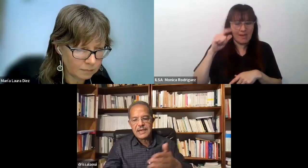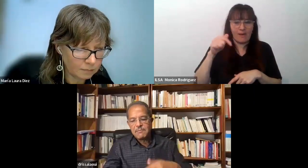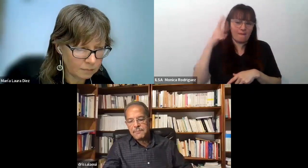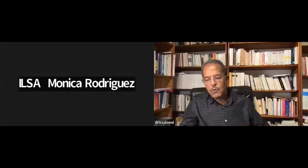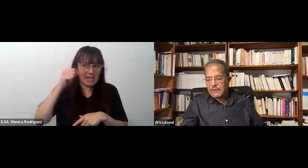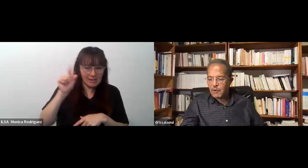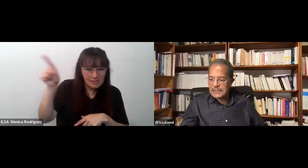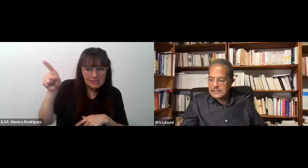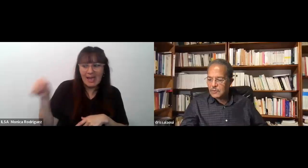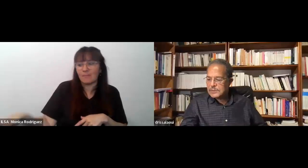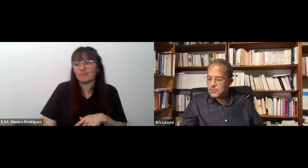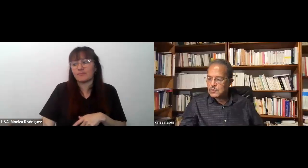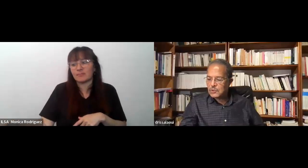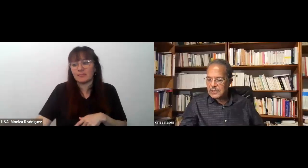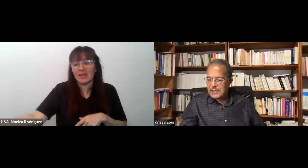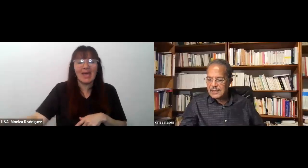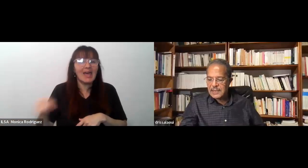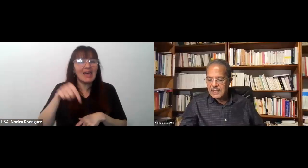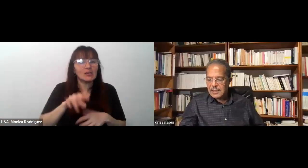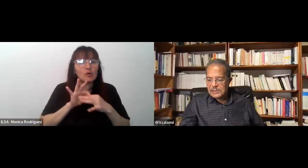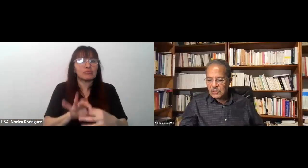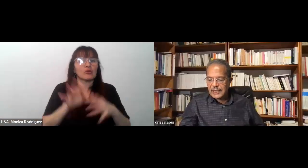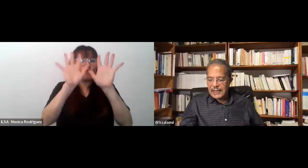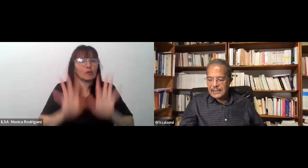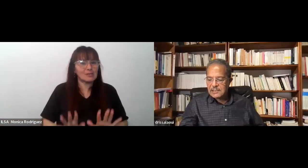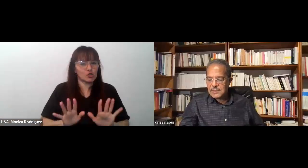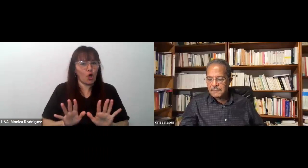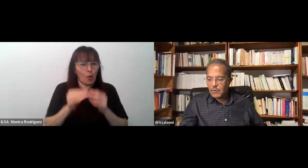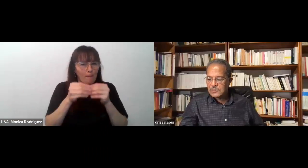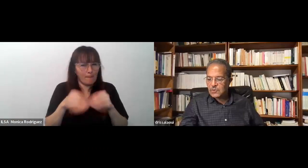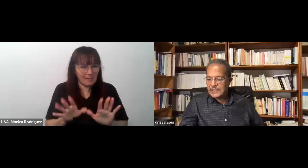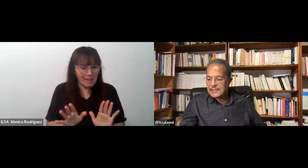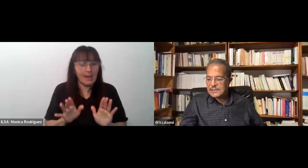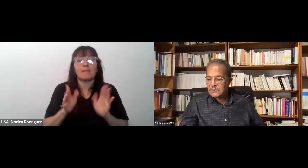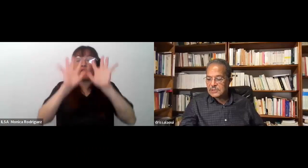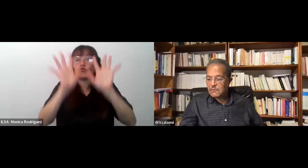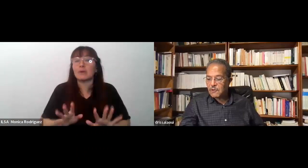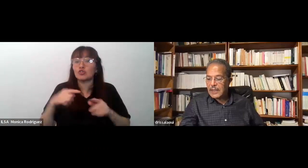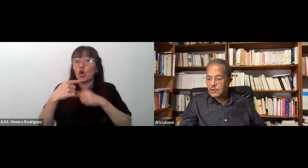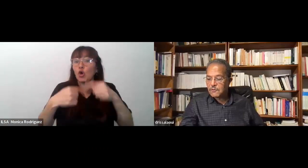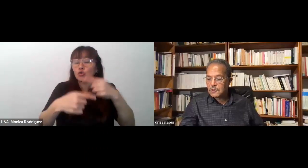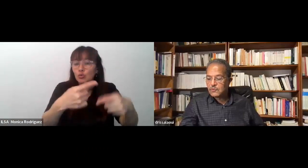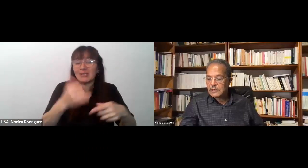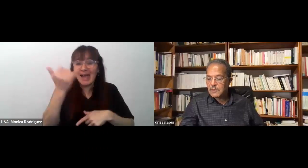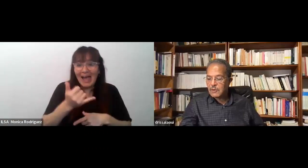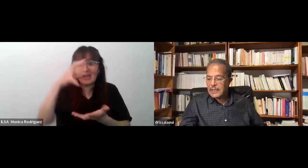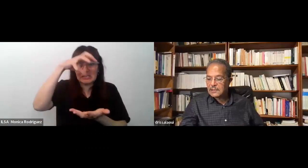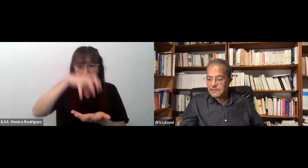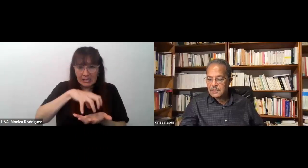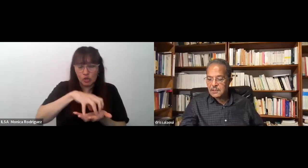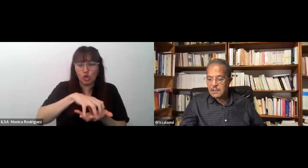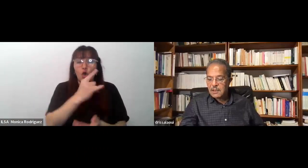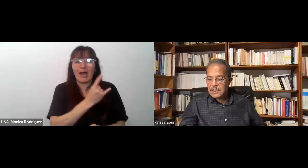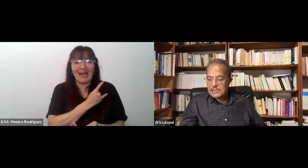esto tiene que ver con la formación inicial pero para la formación continua está el centro académico